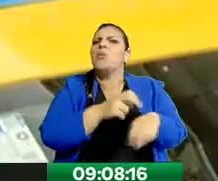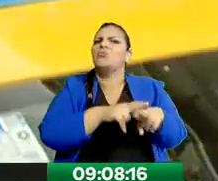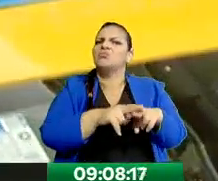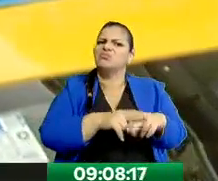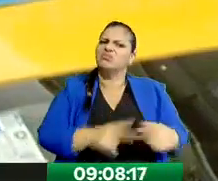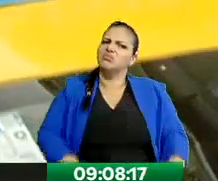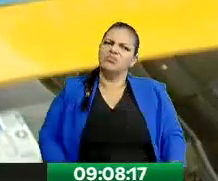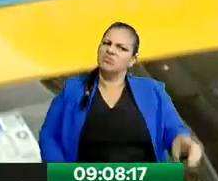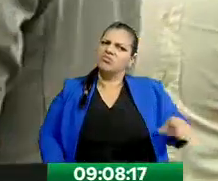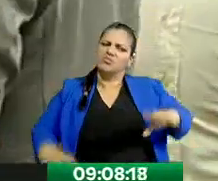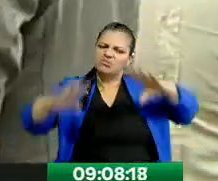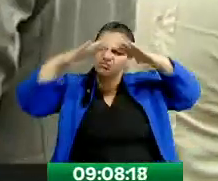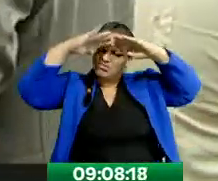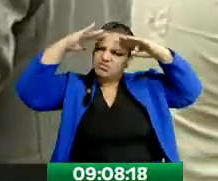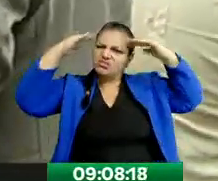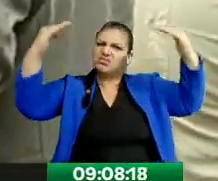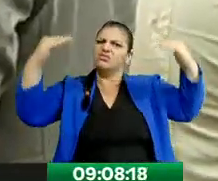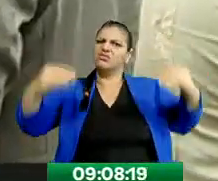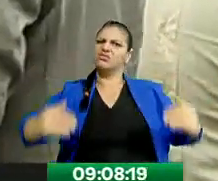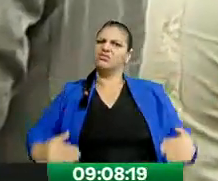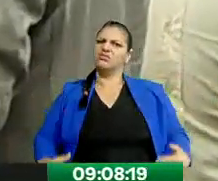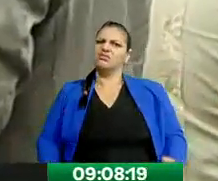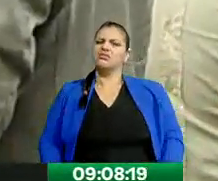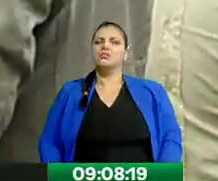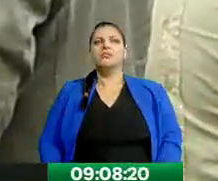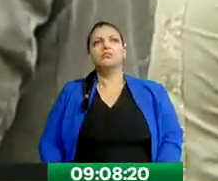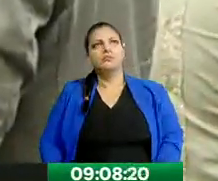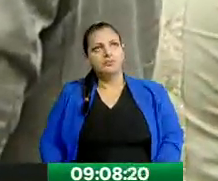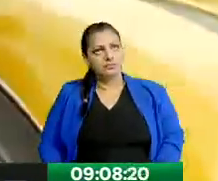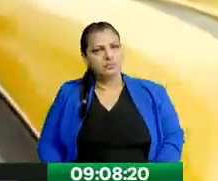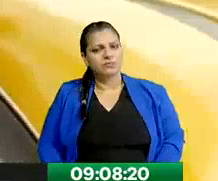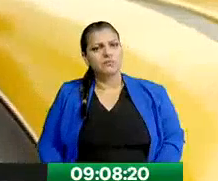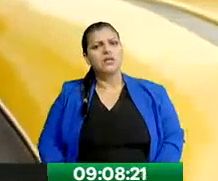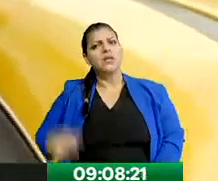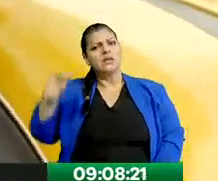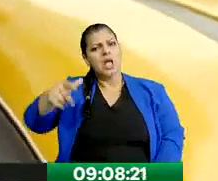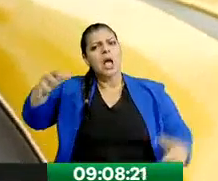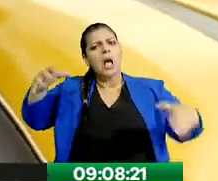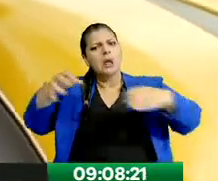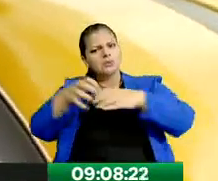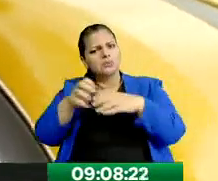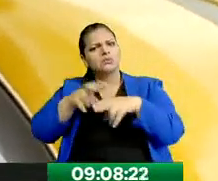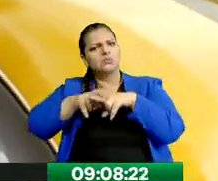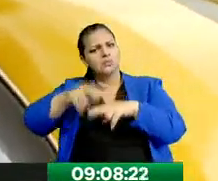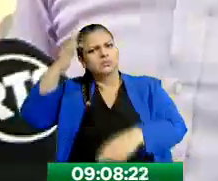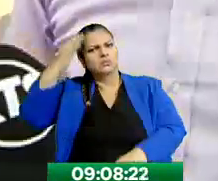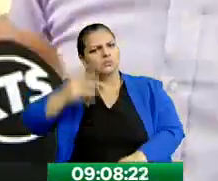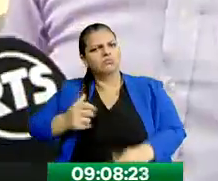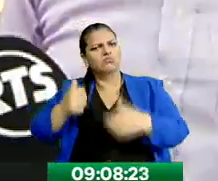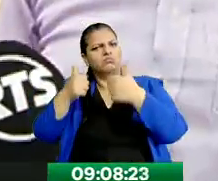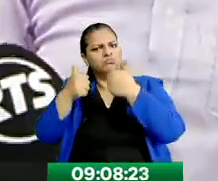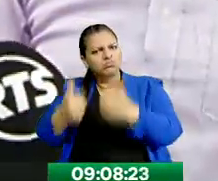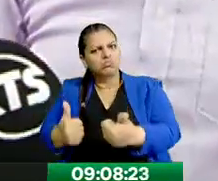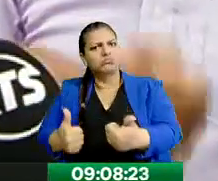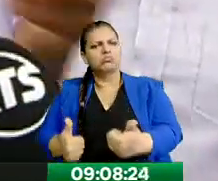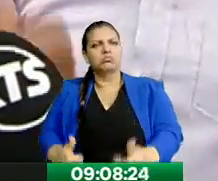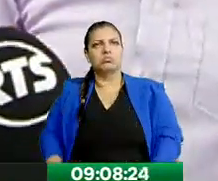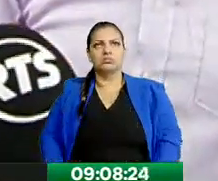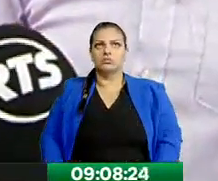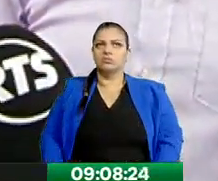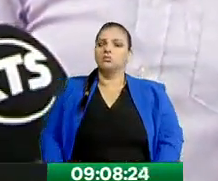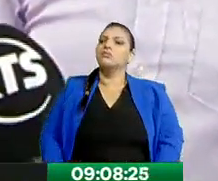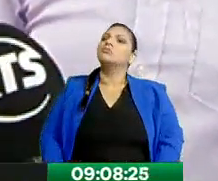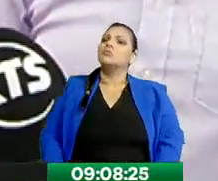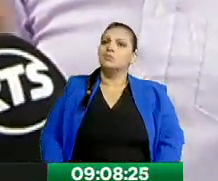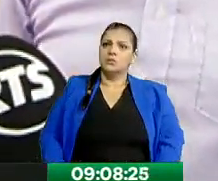del malecón, quienes afirmaban no estar dispuestos a tolerar más competencia desleal. Si necesitan unidades, que hagan